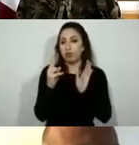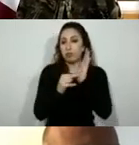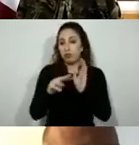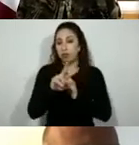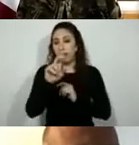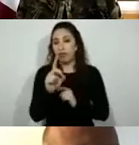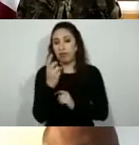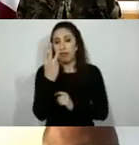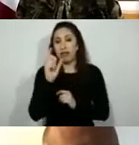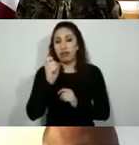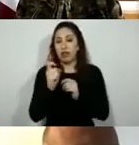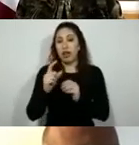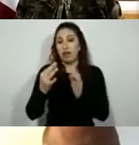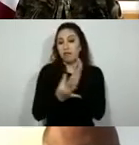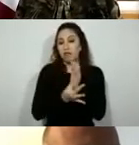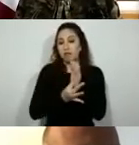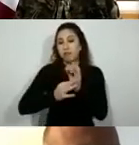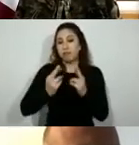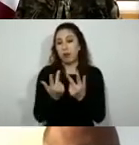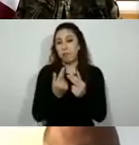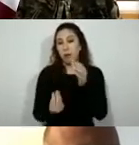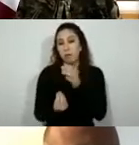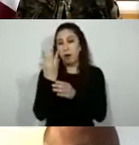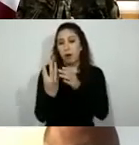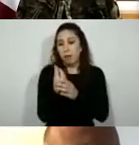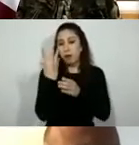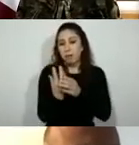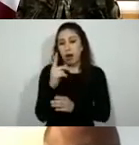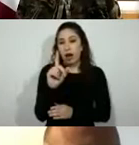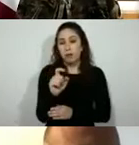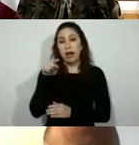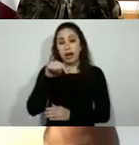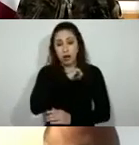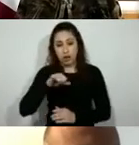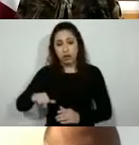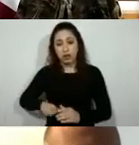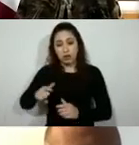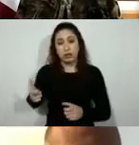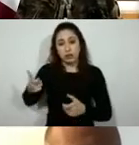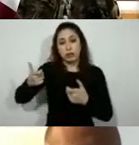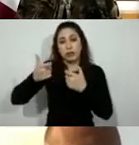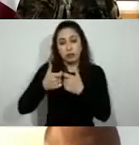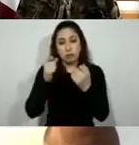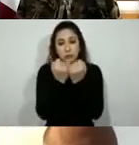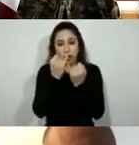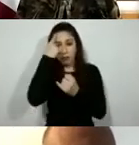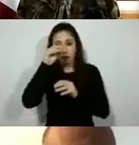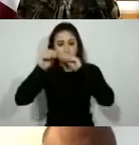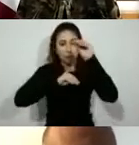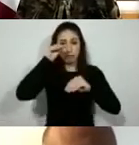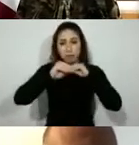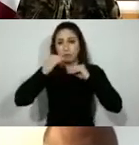2,233 fugas de agua y la alcaldía también ha invertido en imagen urbana.